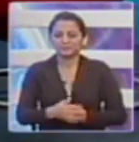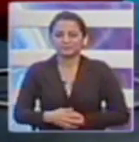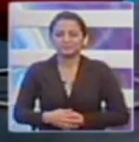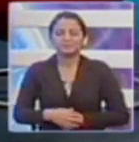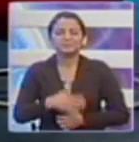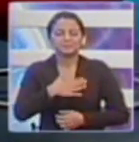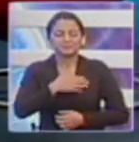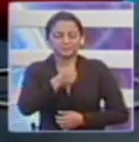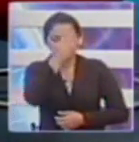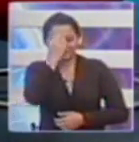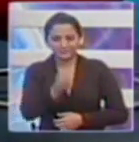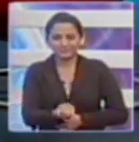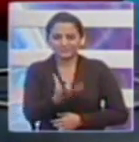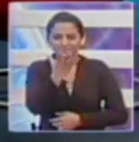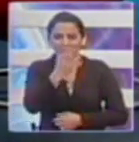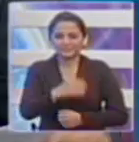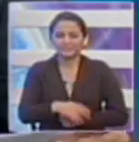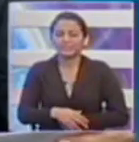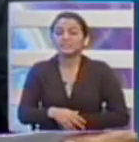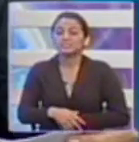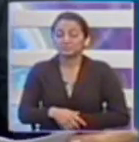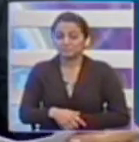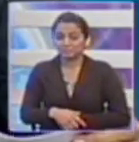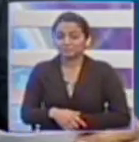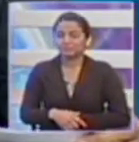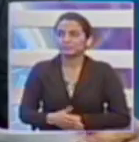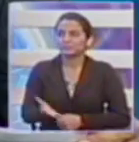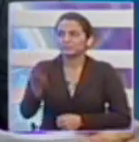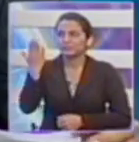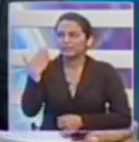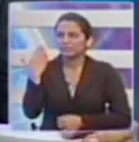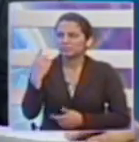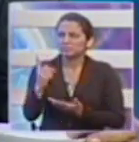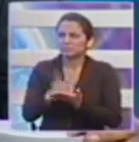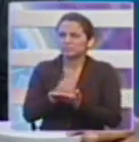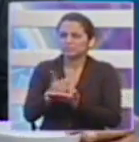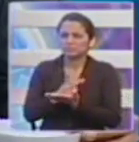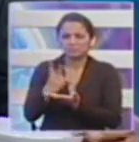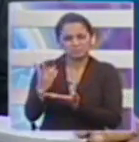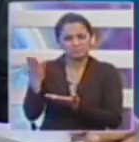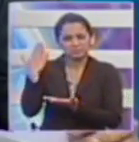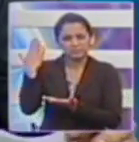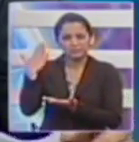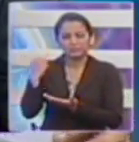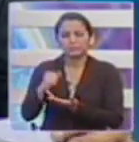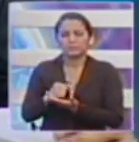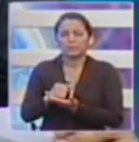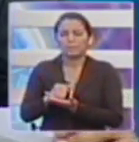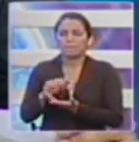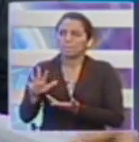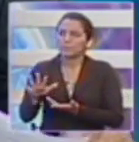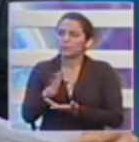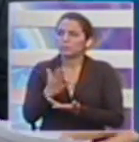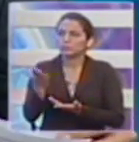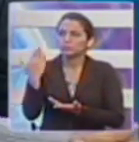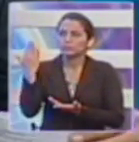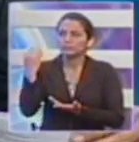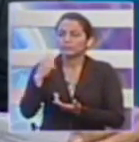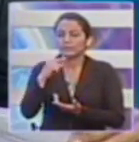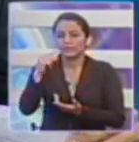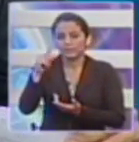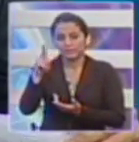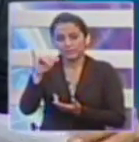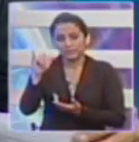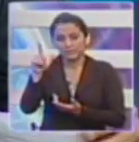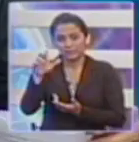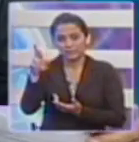señor Segarra. Bienvenido. Entiendo que hace pocas semanas estuvo, un poco más, estuvo Guillermo